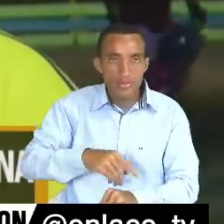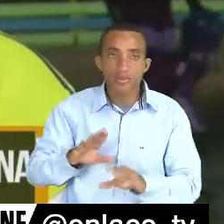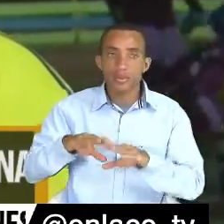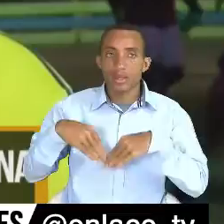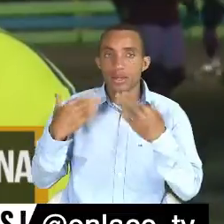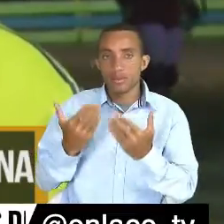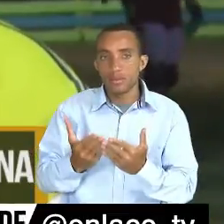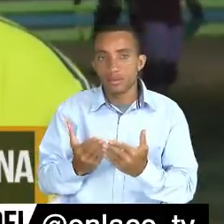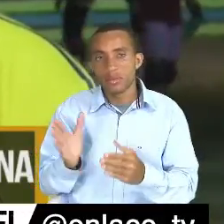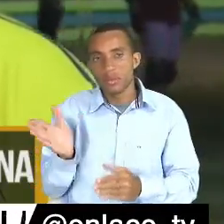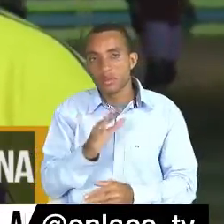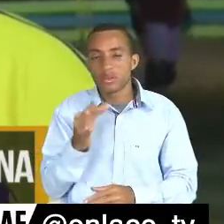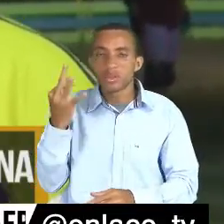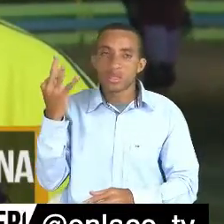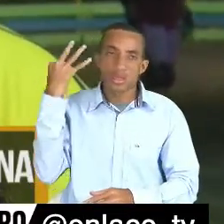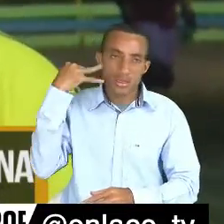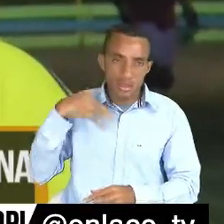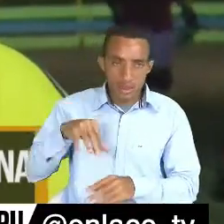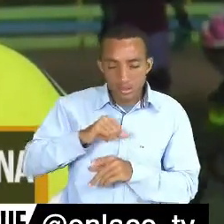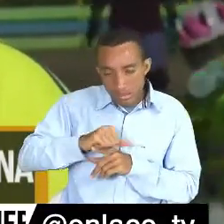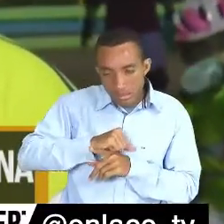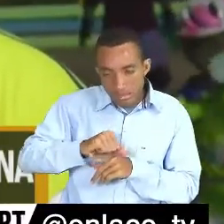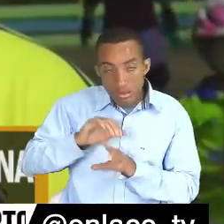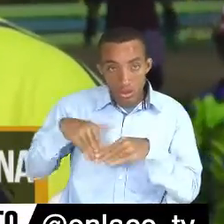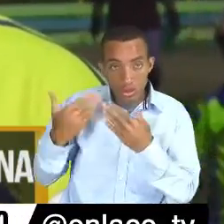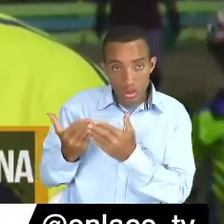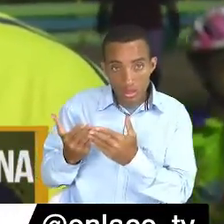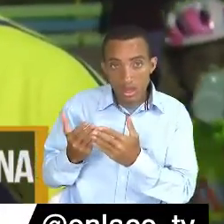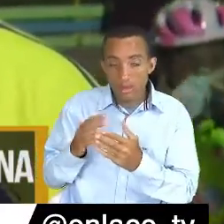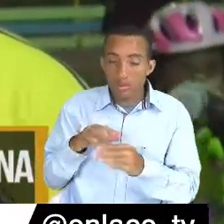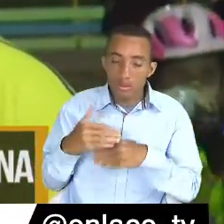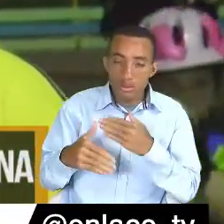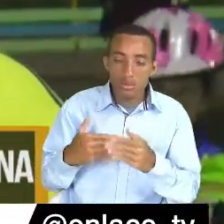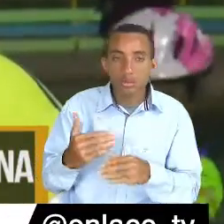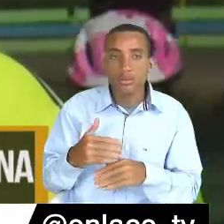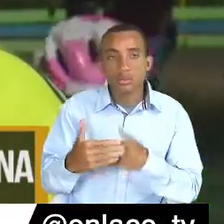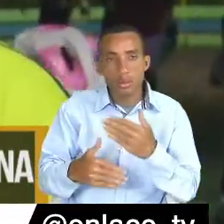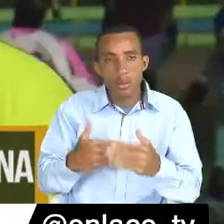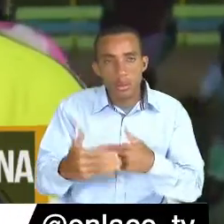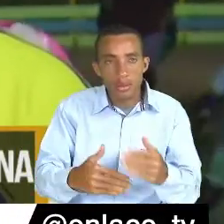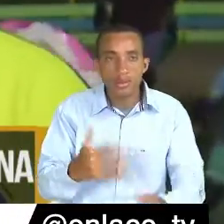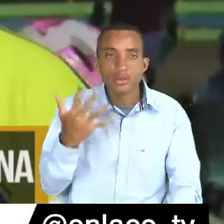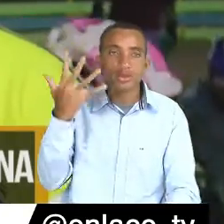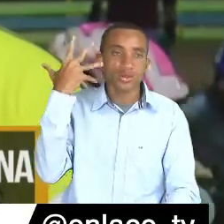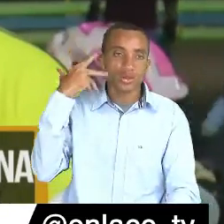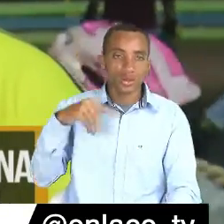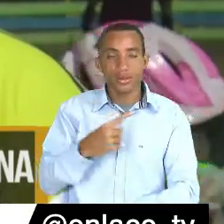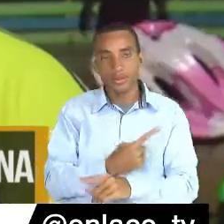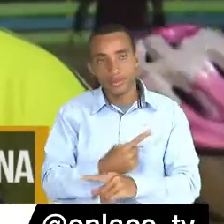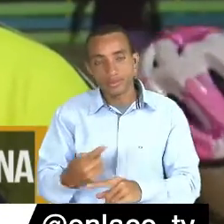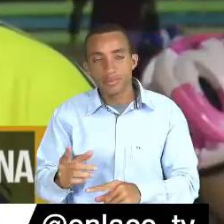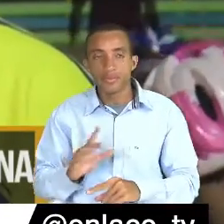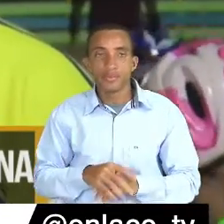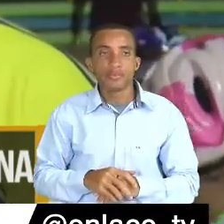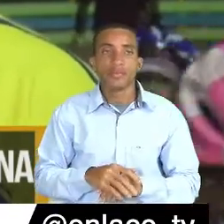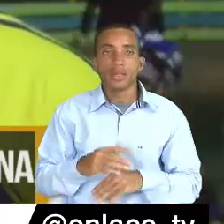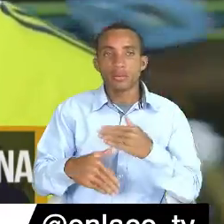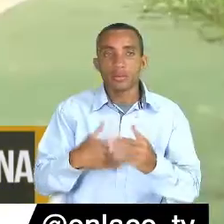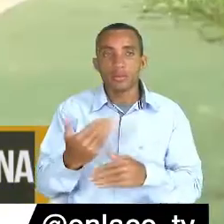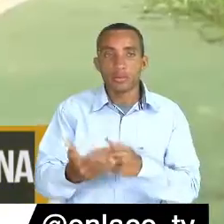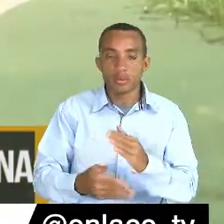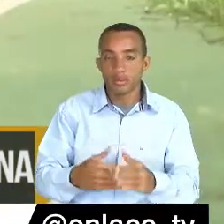un promedio de 3 días a la semana, ya cuando el chico va tomando progresividad entrena 5 días a la semana y ahí sucesivamente depende del nivel en el que se